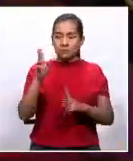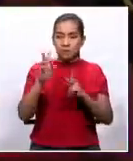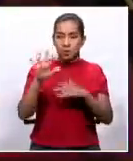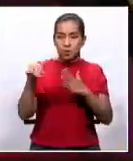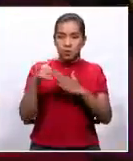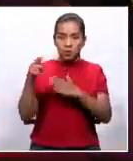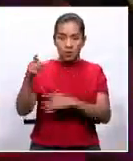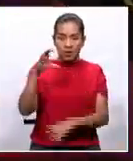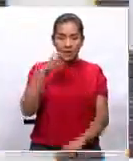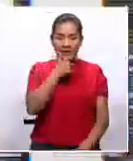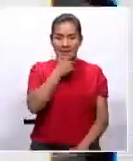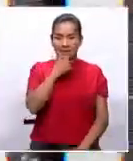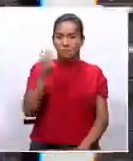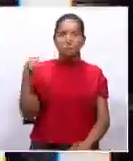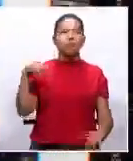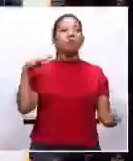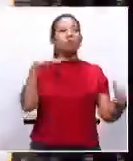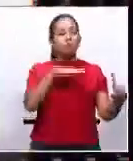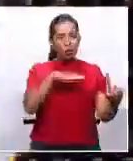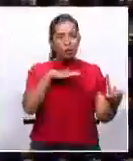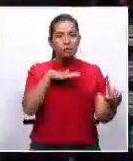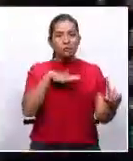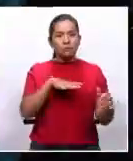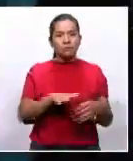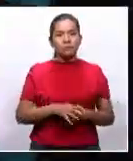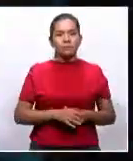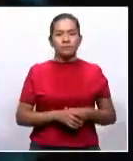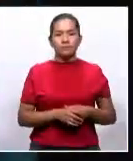han venido a agredir.